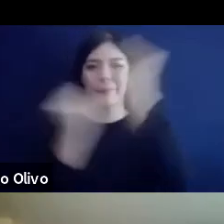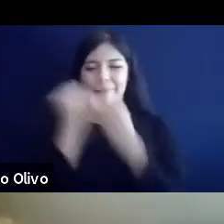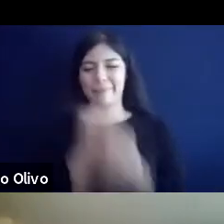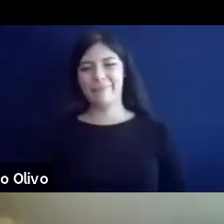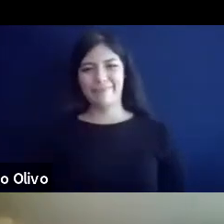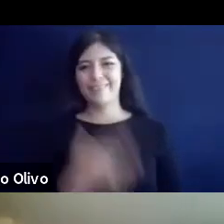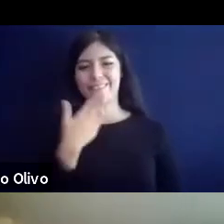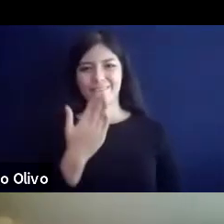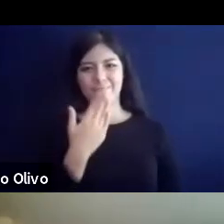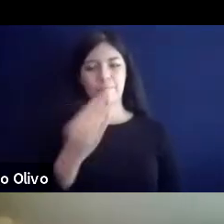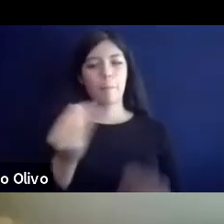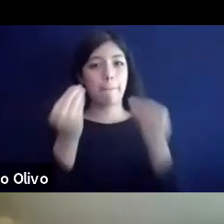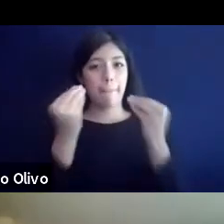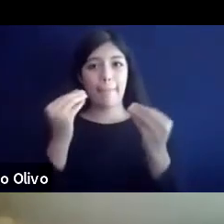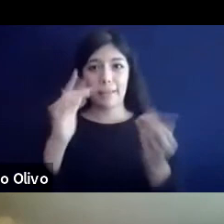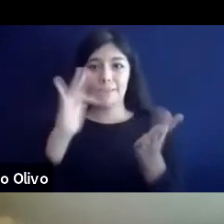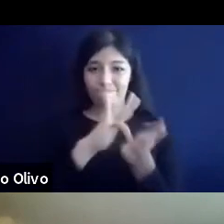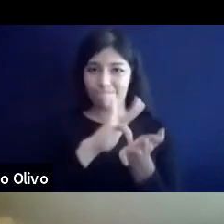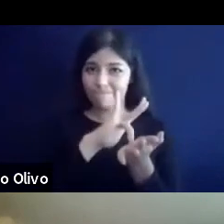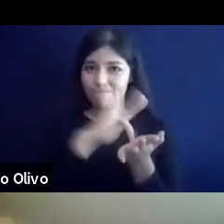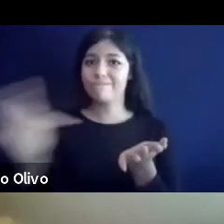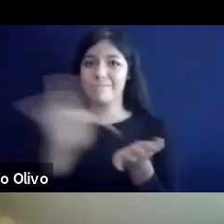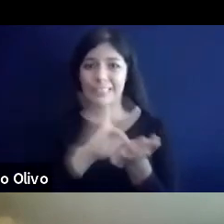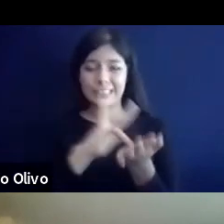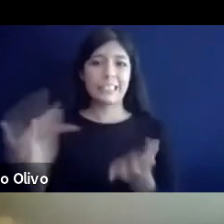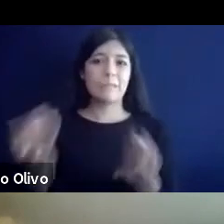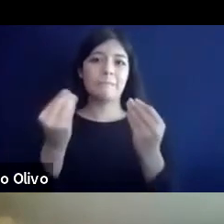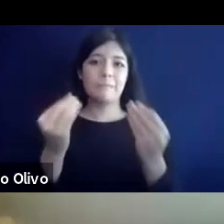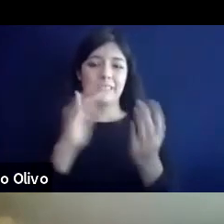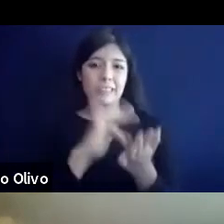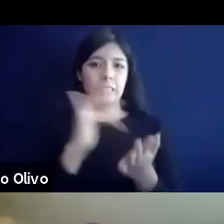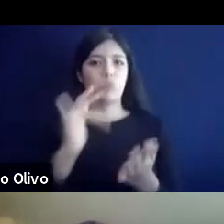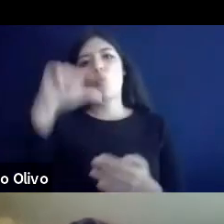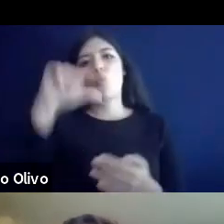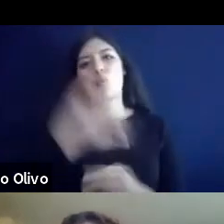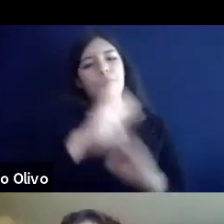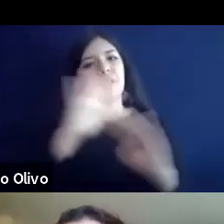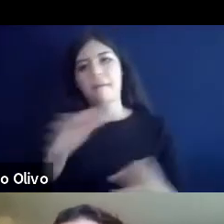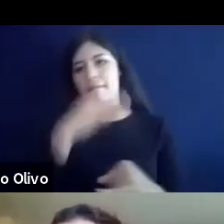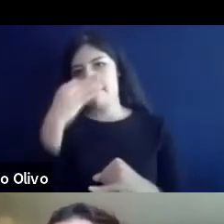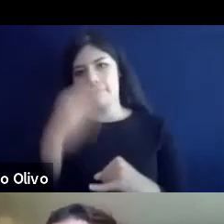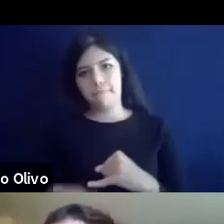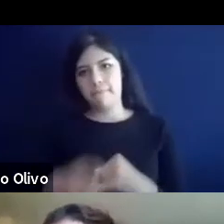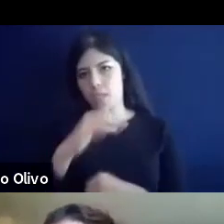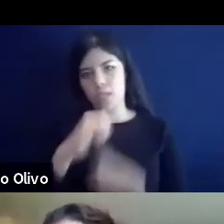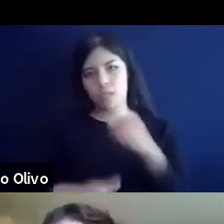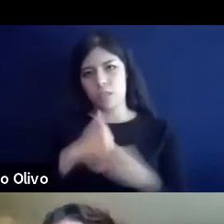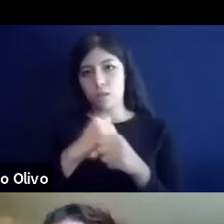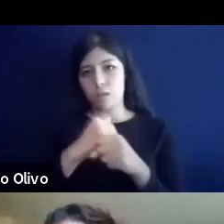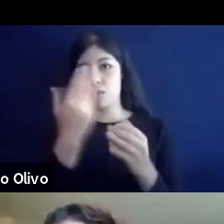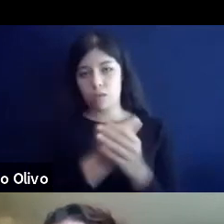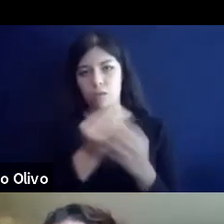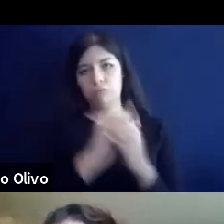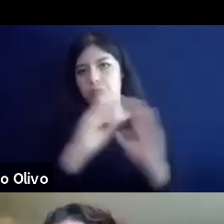agradezco esta participación. Les decía yo que pues este va a ser la última sesión de este año, pero pues ya el